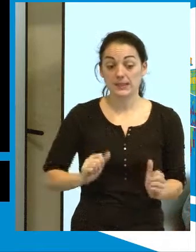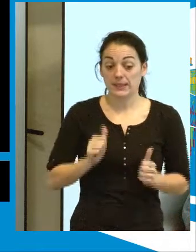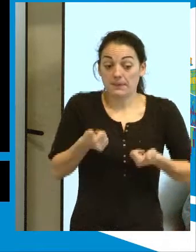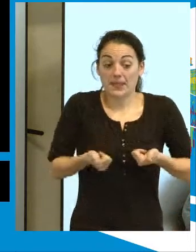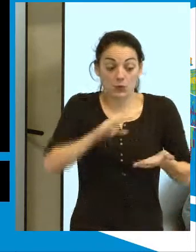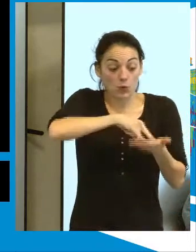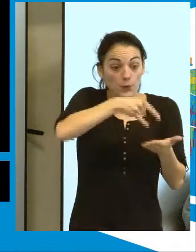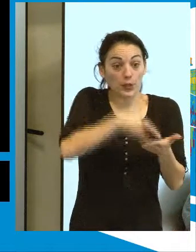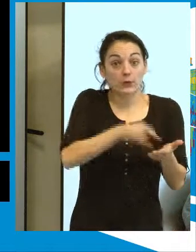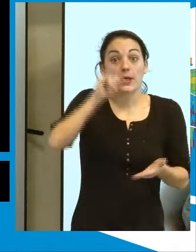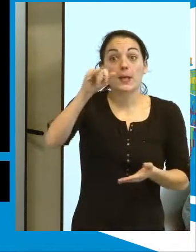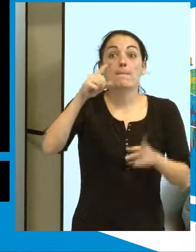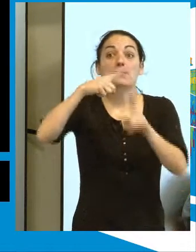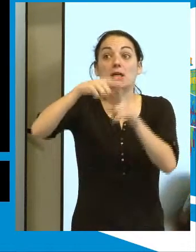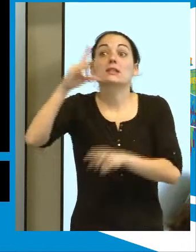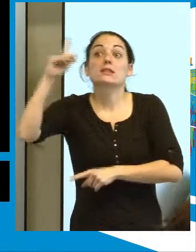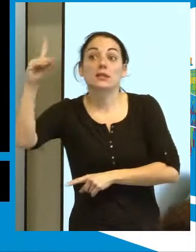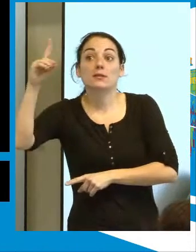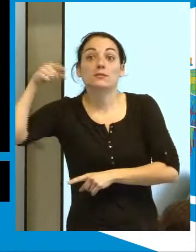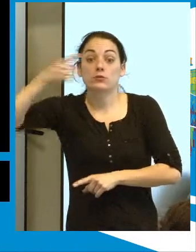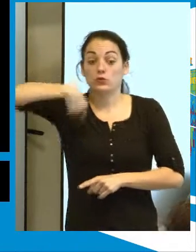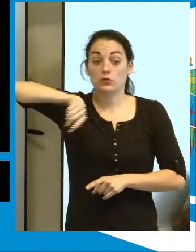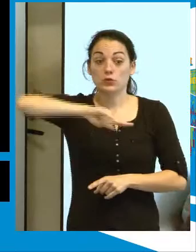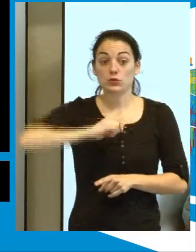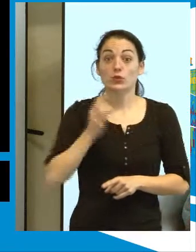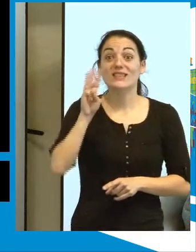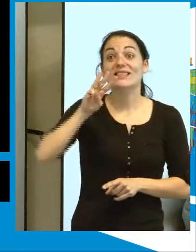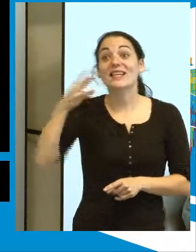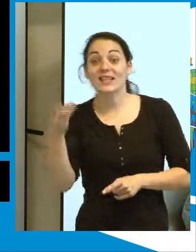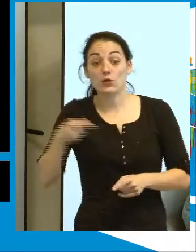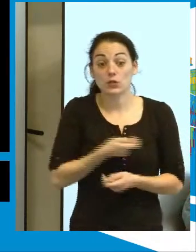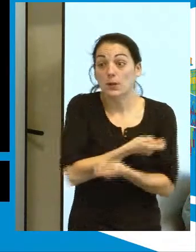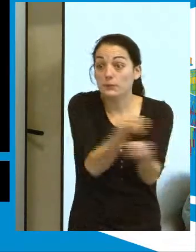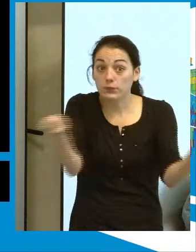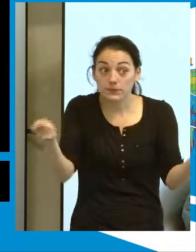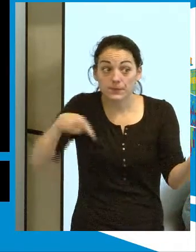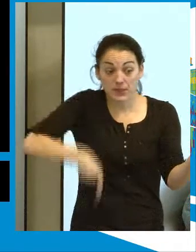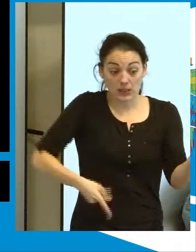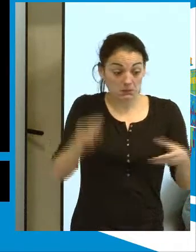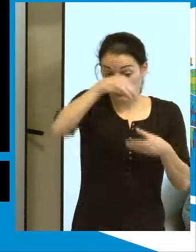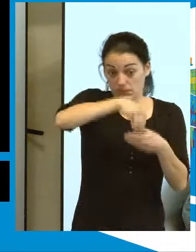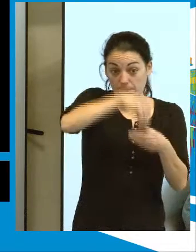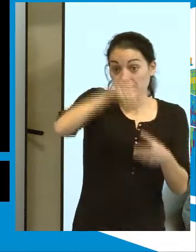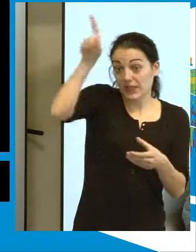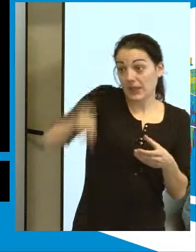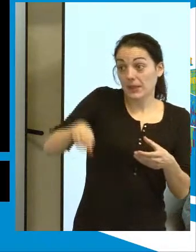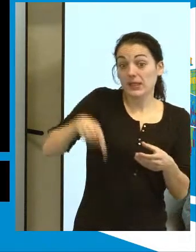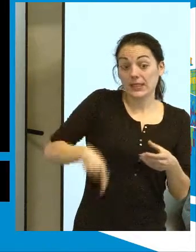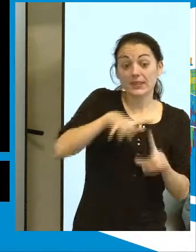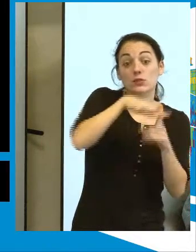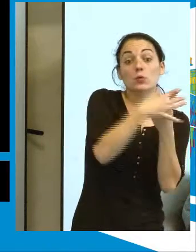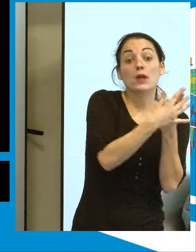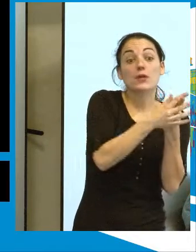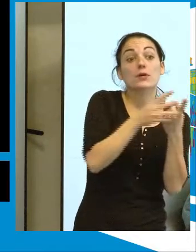un proyecto de I+D, porque nosotros distribuimos productos de terceros y también nos involucramos y, como es en este caso que vamos a ver